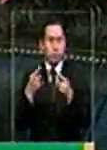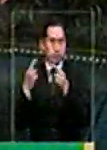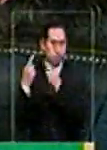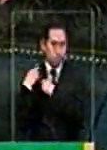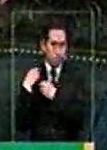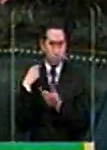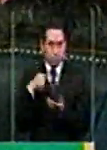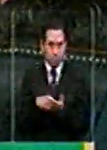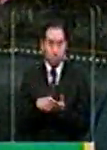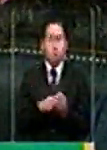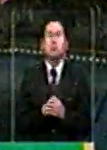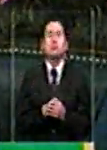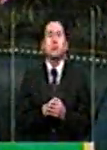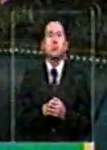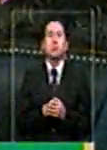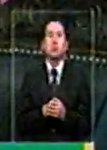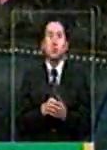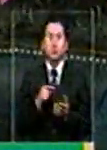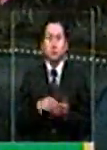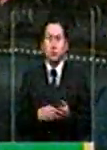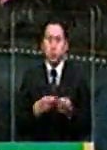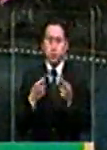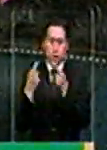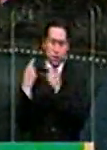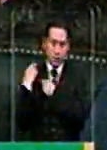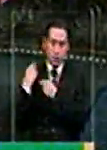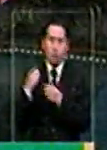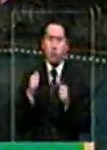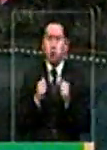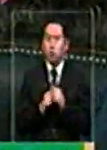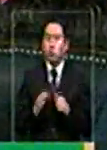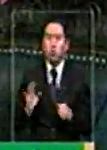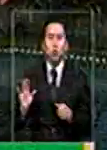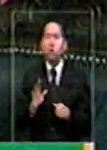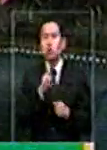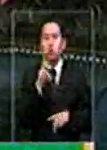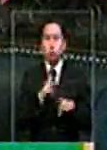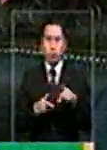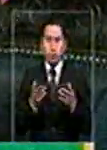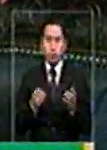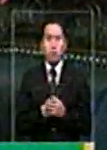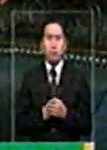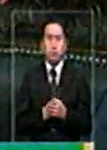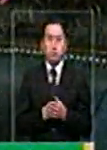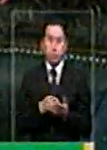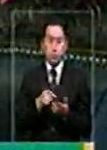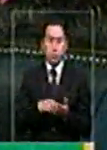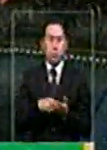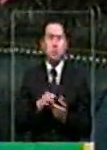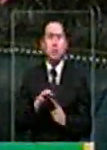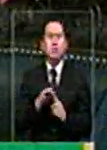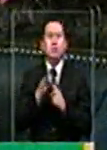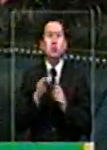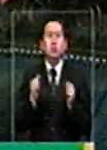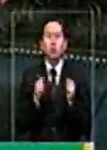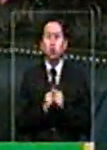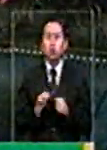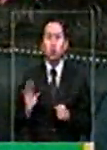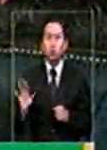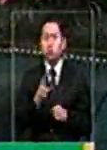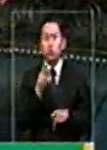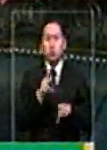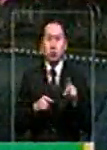responsabilidad, ante todo con responsabilidad con nuestro pueblo, en este caso específico con paseños